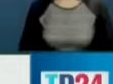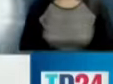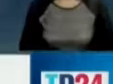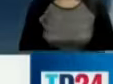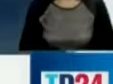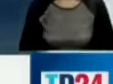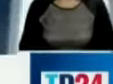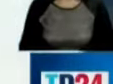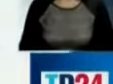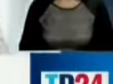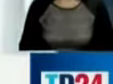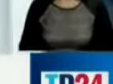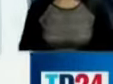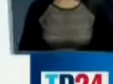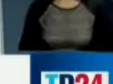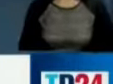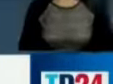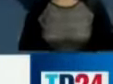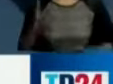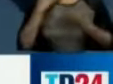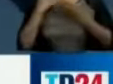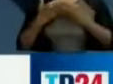ciudadanía,